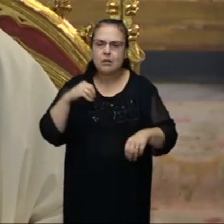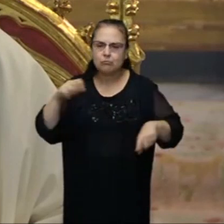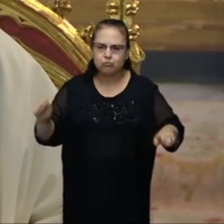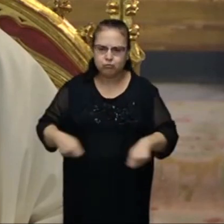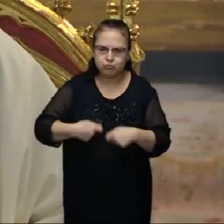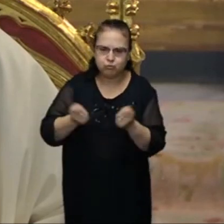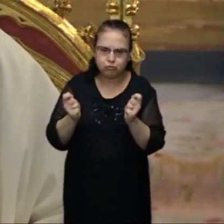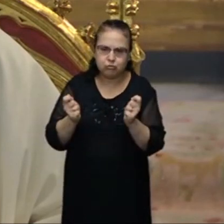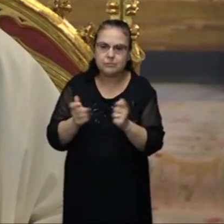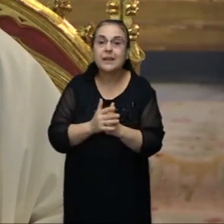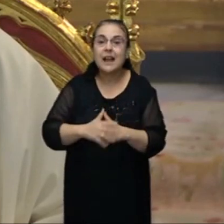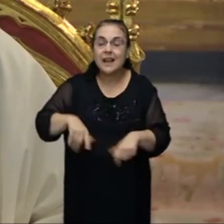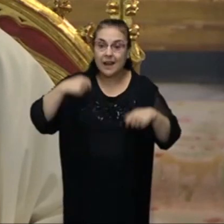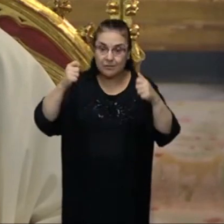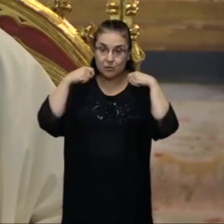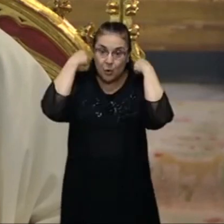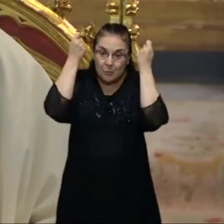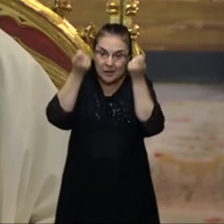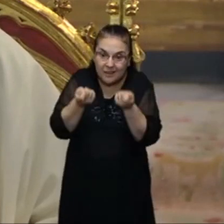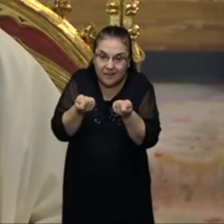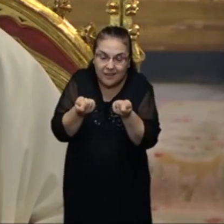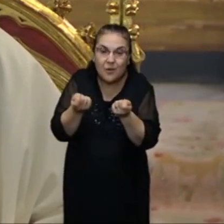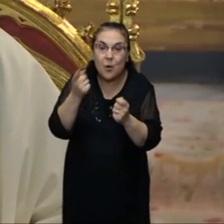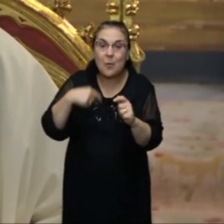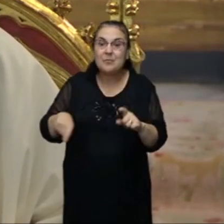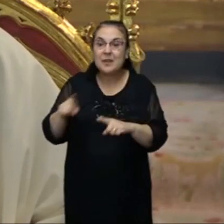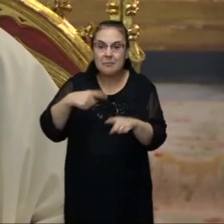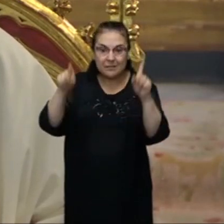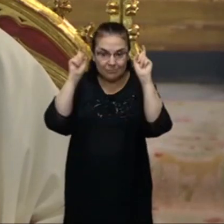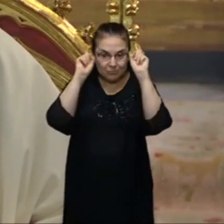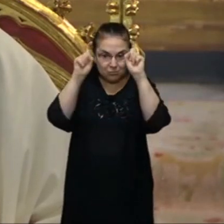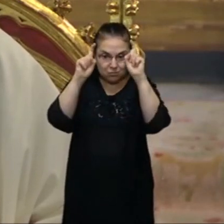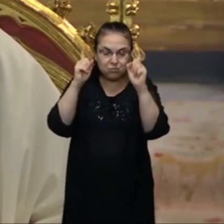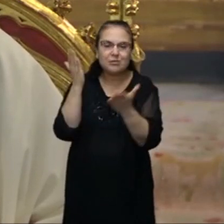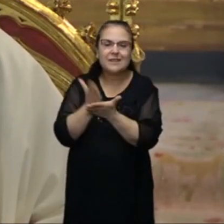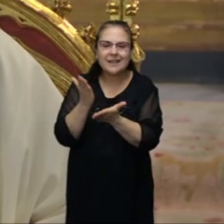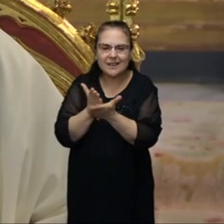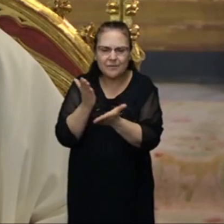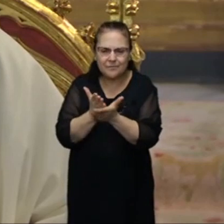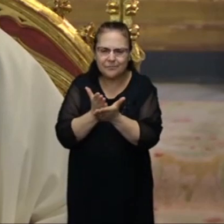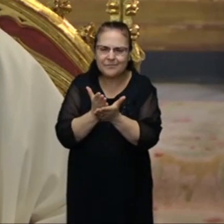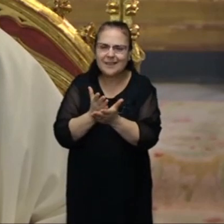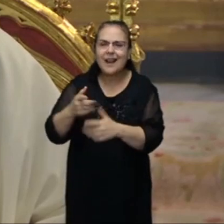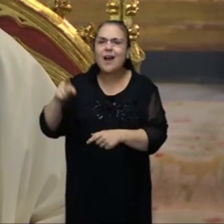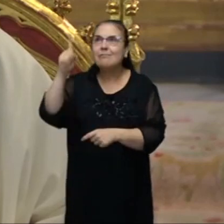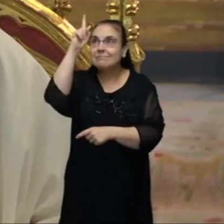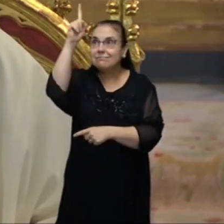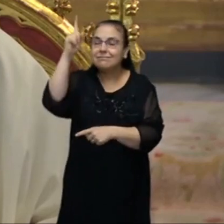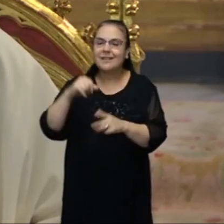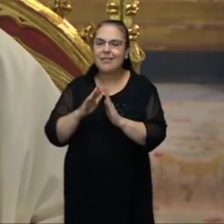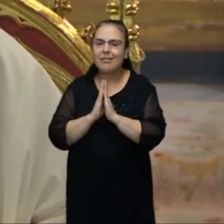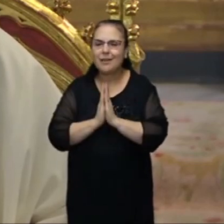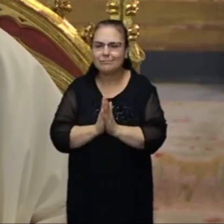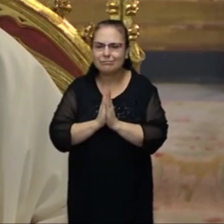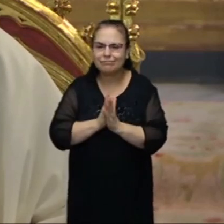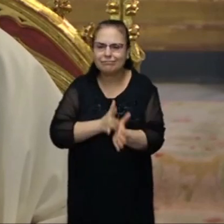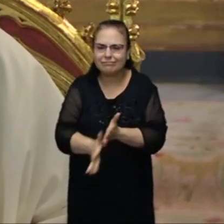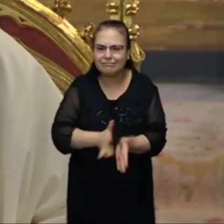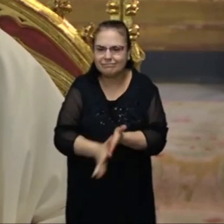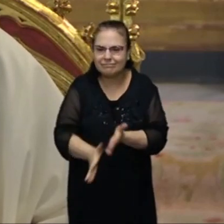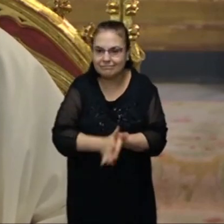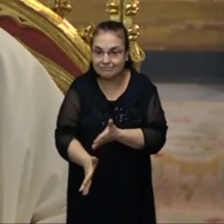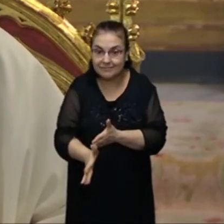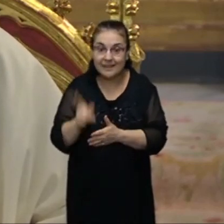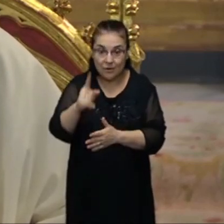el carisma dominico desde también la enseñanza. Estudiará filosofía y teología y lo hará en las universidades prestigiosas